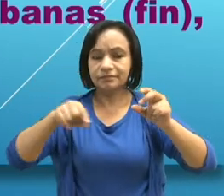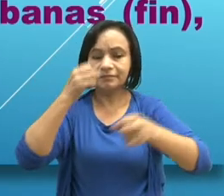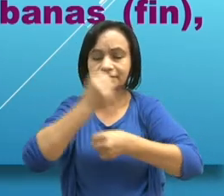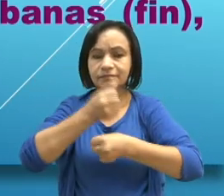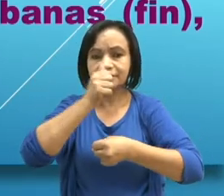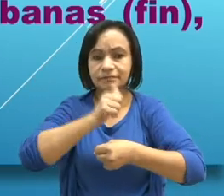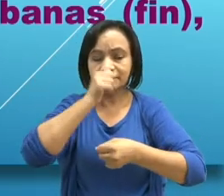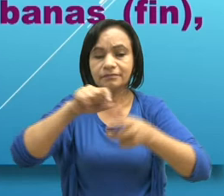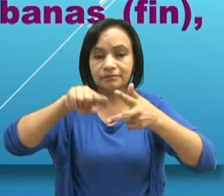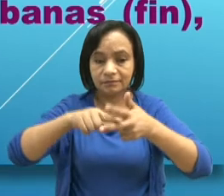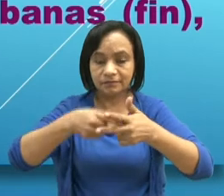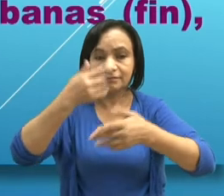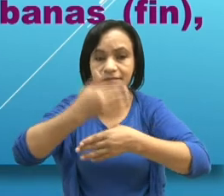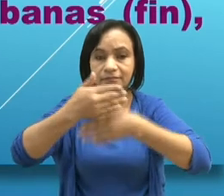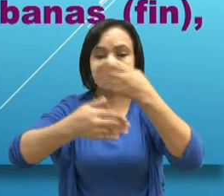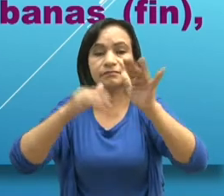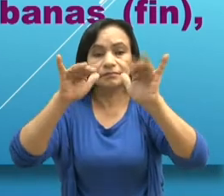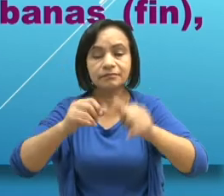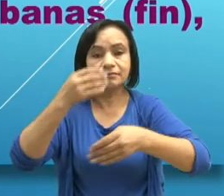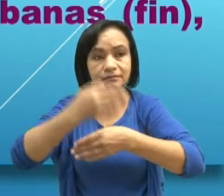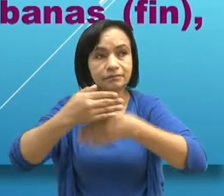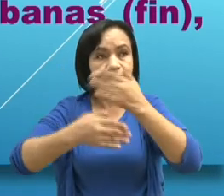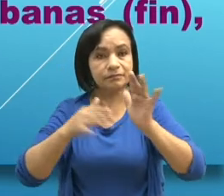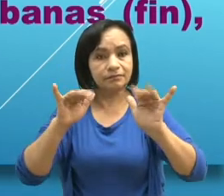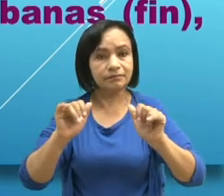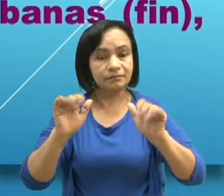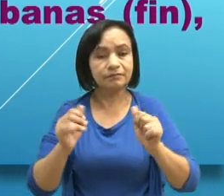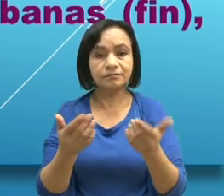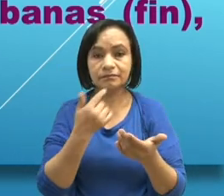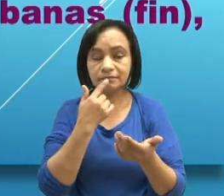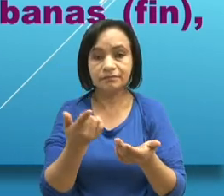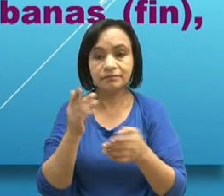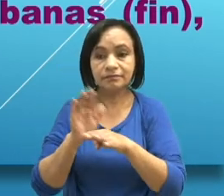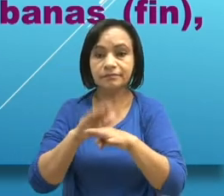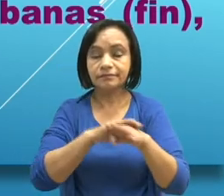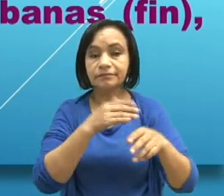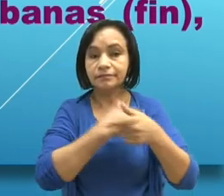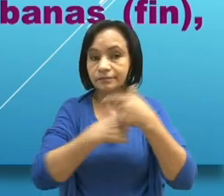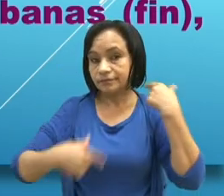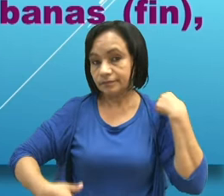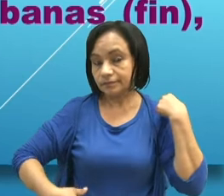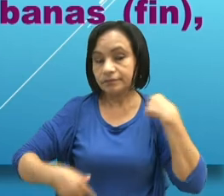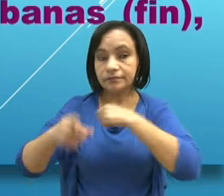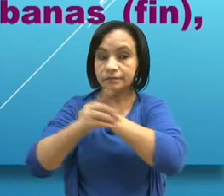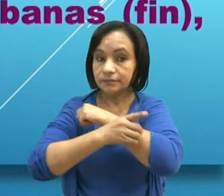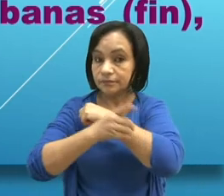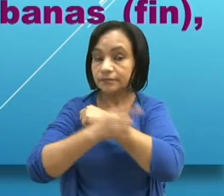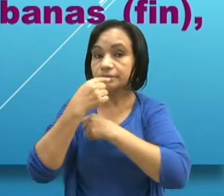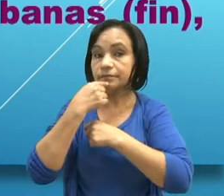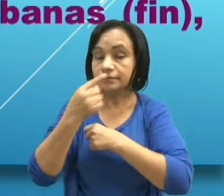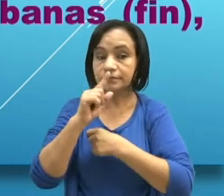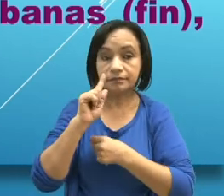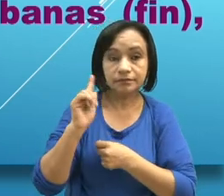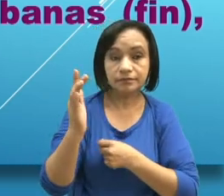ya andando y que, bueno, ahí lo dice, ¿no?, así serán concluidas este año, ¿no? Así es, la orientación del presidente, la orientación del comandante es que todas